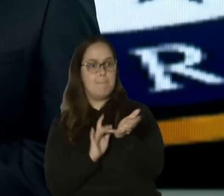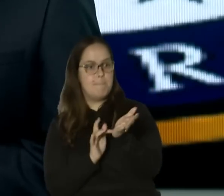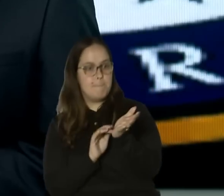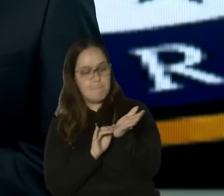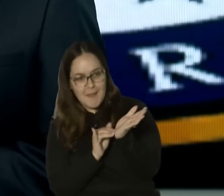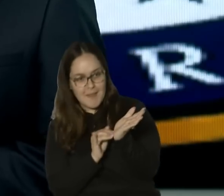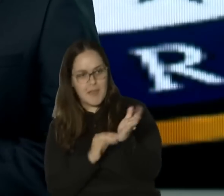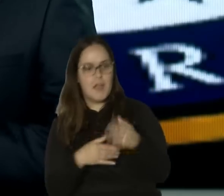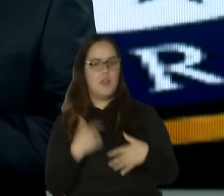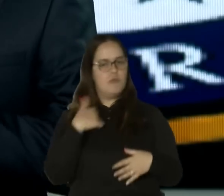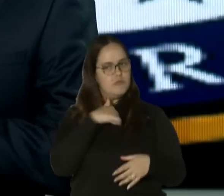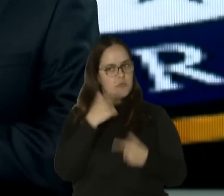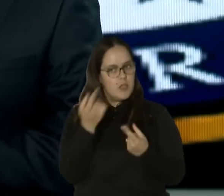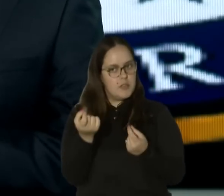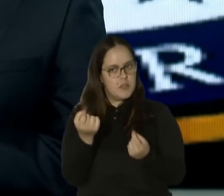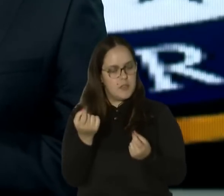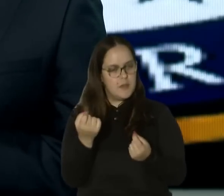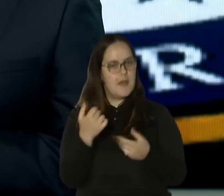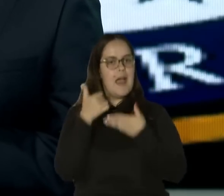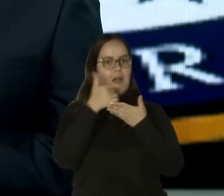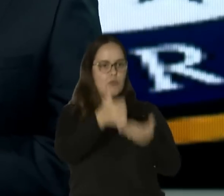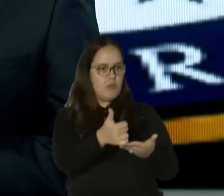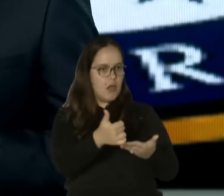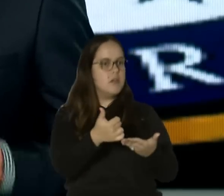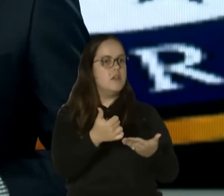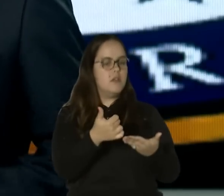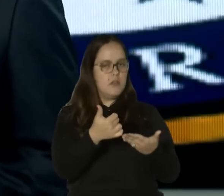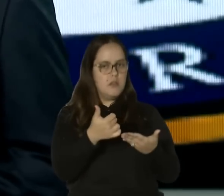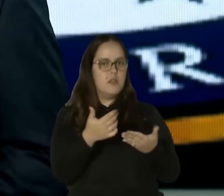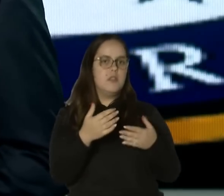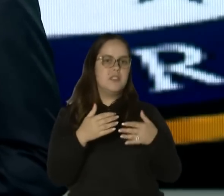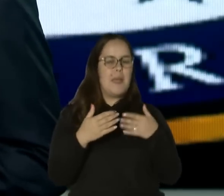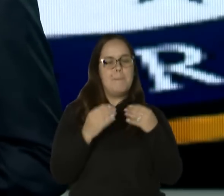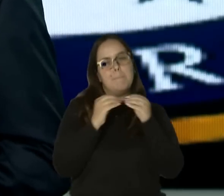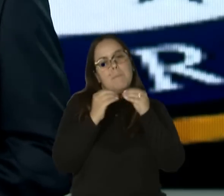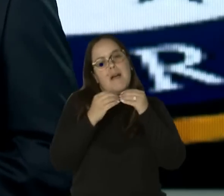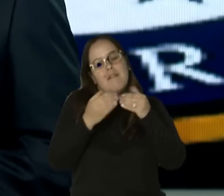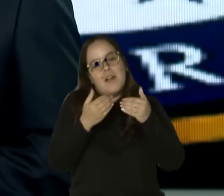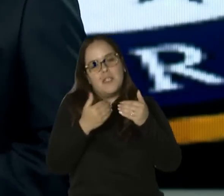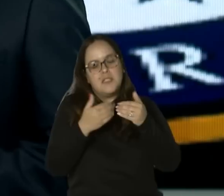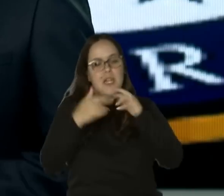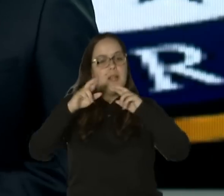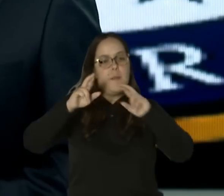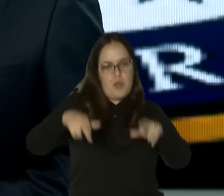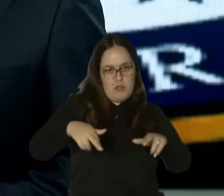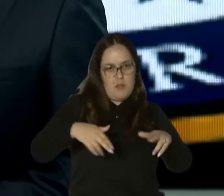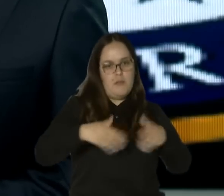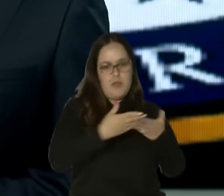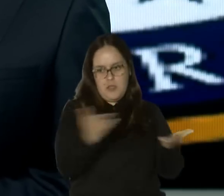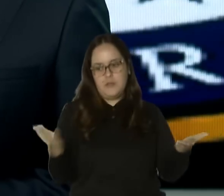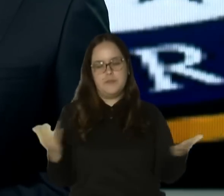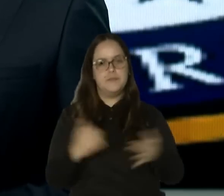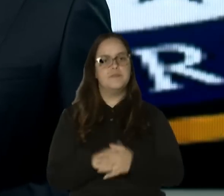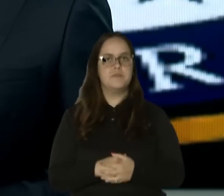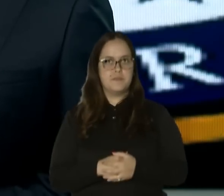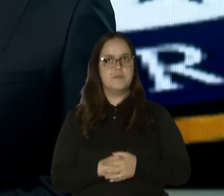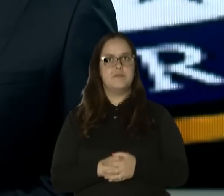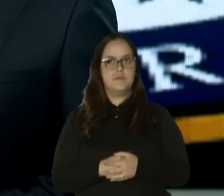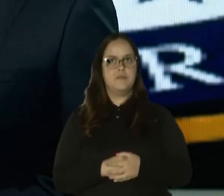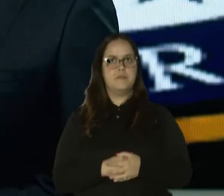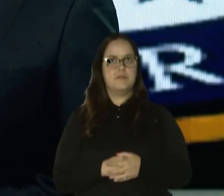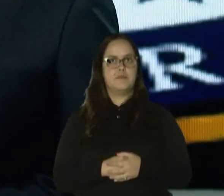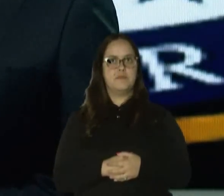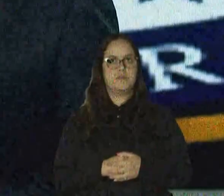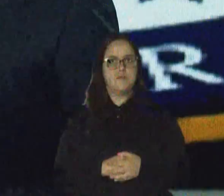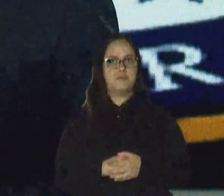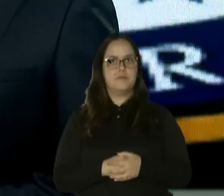facilitar esa unificación de respuestas y, a misma vez, buscando cómo proveer las herramientas necesarias para esa primera respuesta, como mencioné.